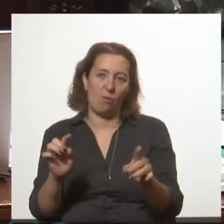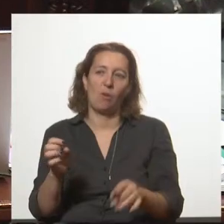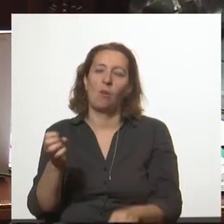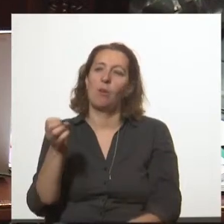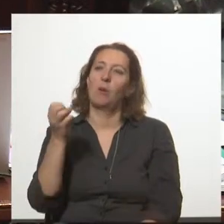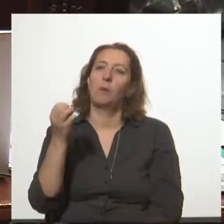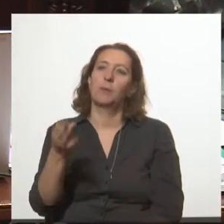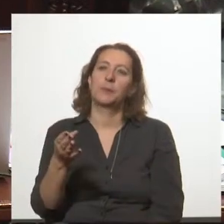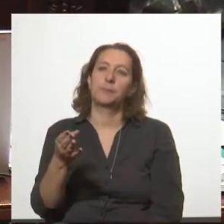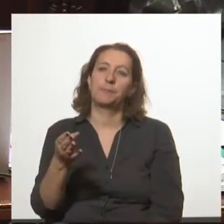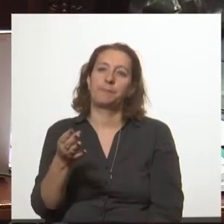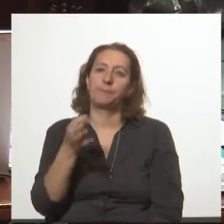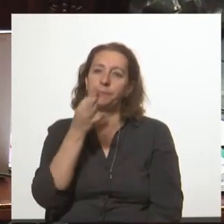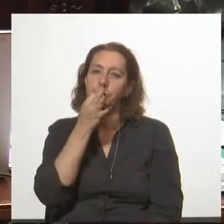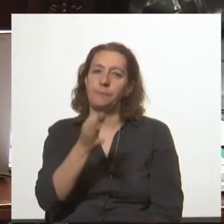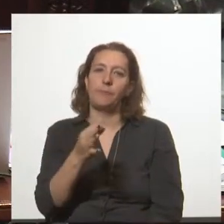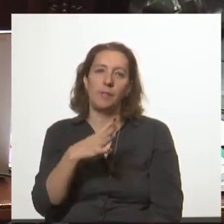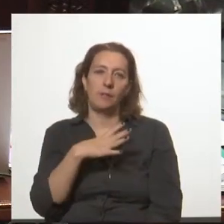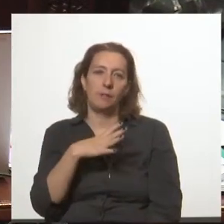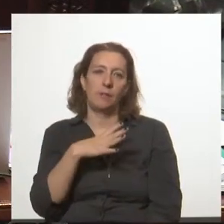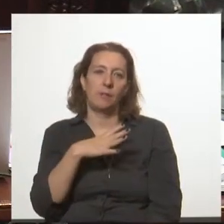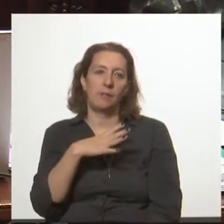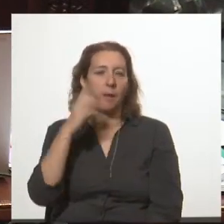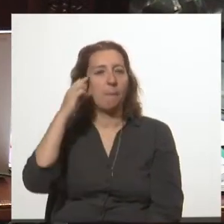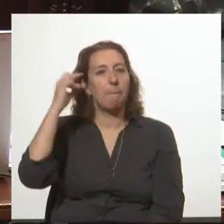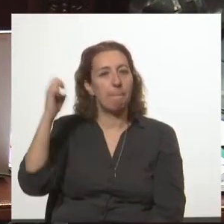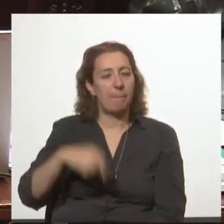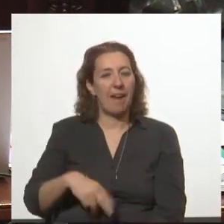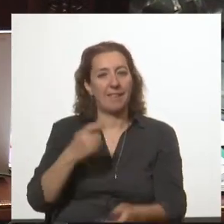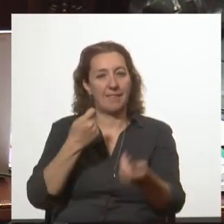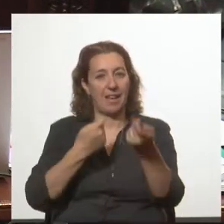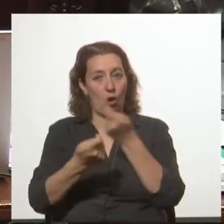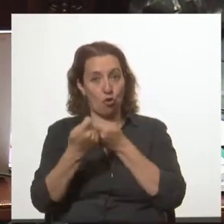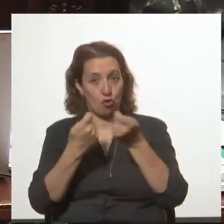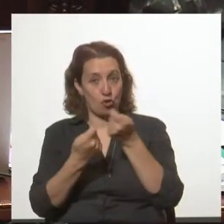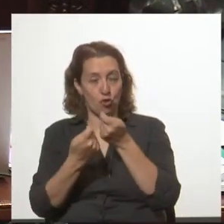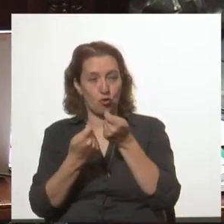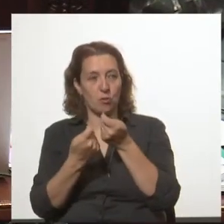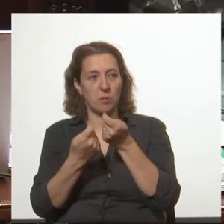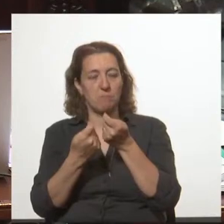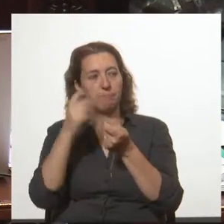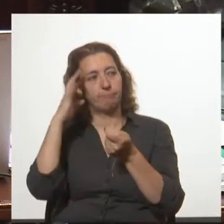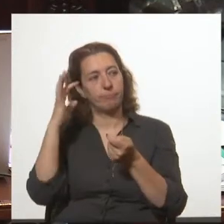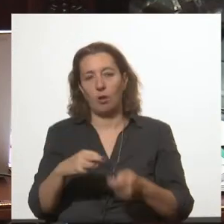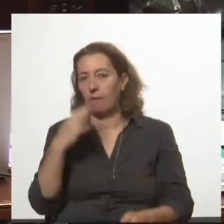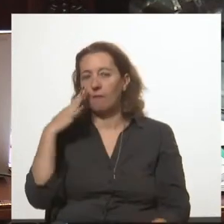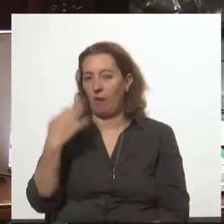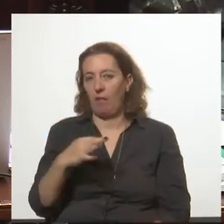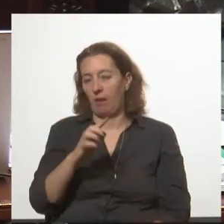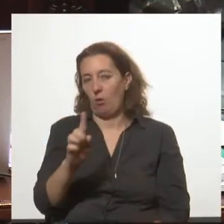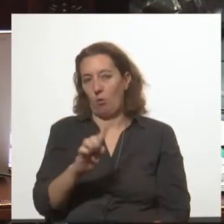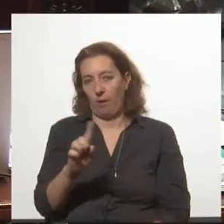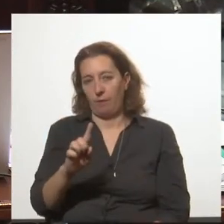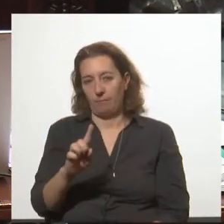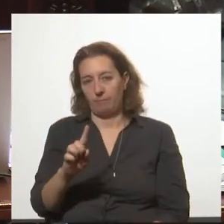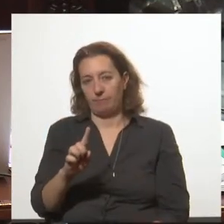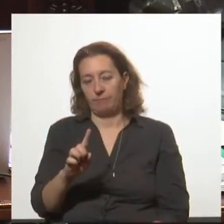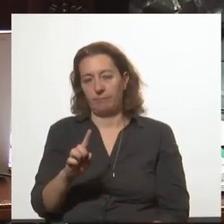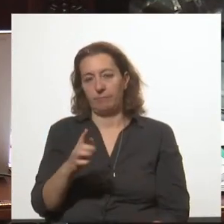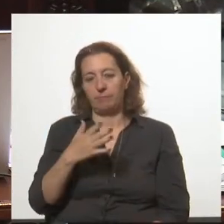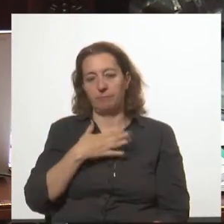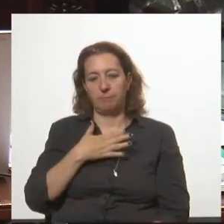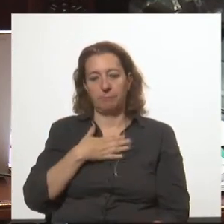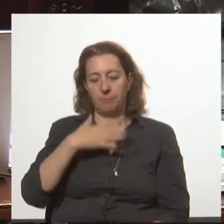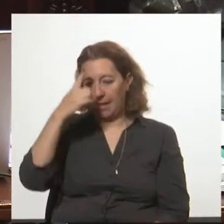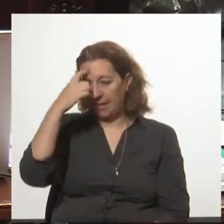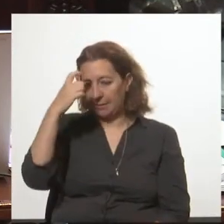cuando se dice que había un plan de negocios inicial creo francamente que no lo ella en función de lo que es mi experiencia profesional